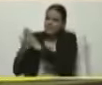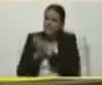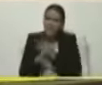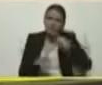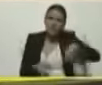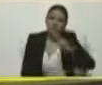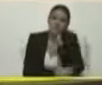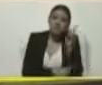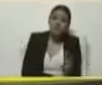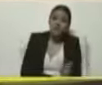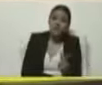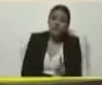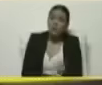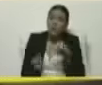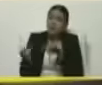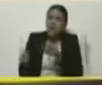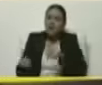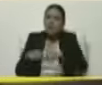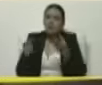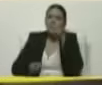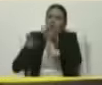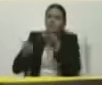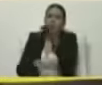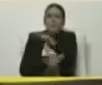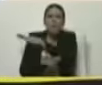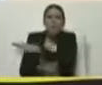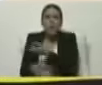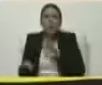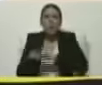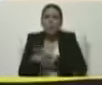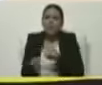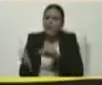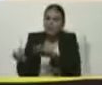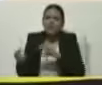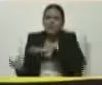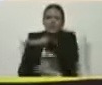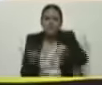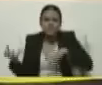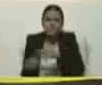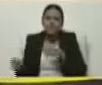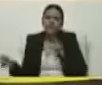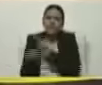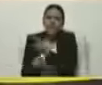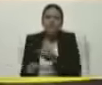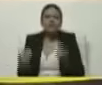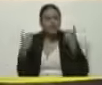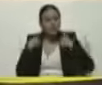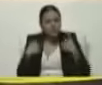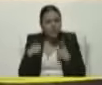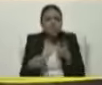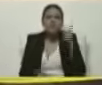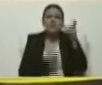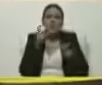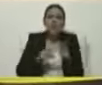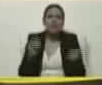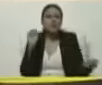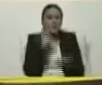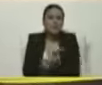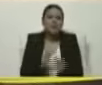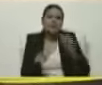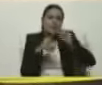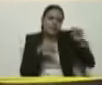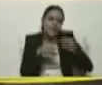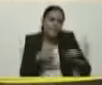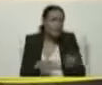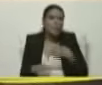¿Cuánto daño hizo la guarimba? ¿Cuánta gente murió? ¿Cuánto sufrimiento? ¿Cuánta gente fue encerrada por semanas dentro de su